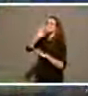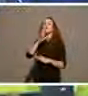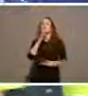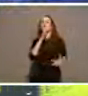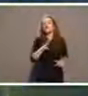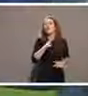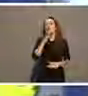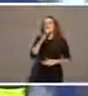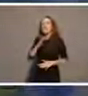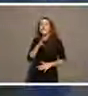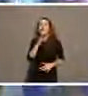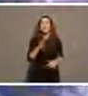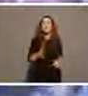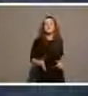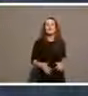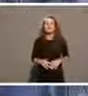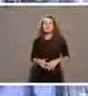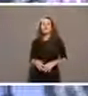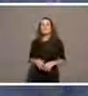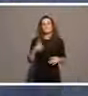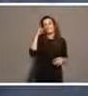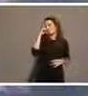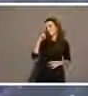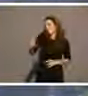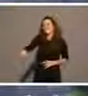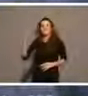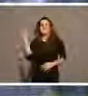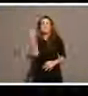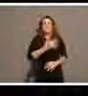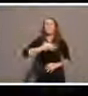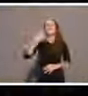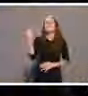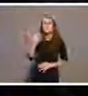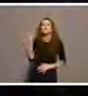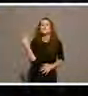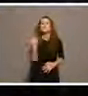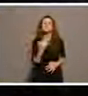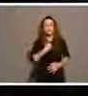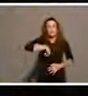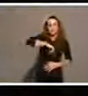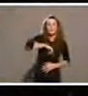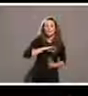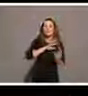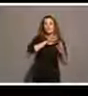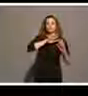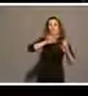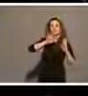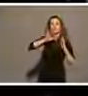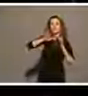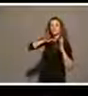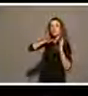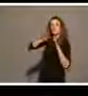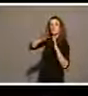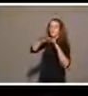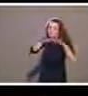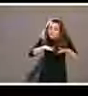Porque tenemos que marcharnos ya. Y ya nos vamos. No